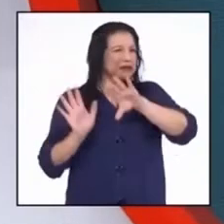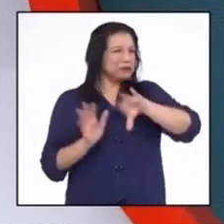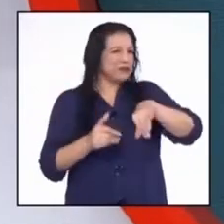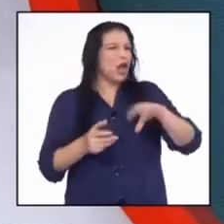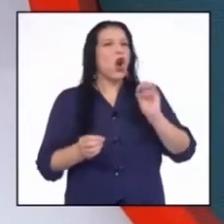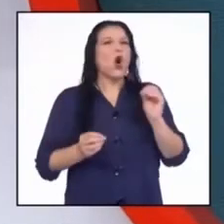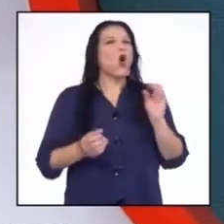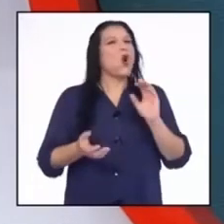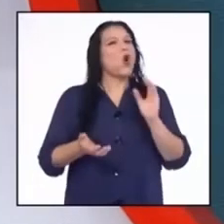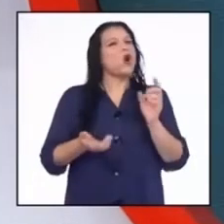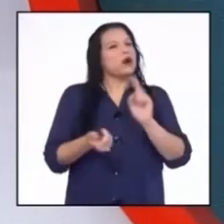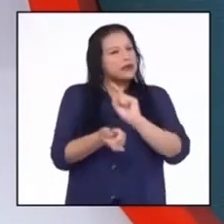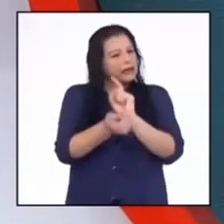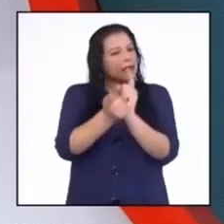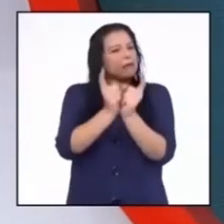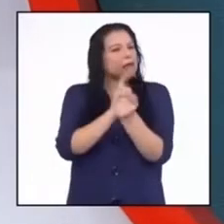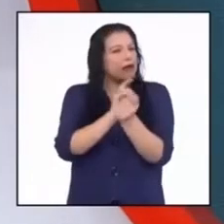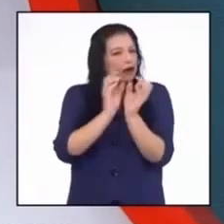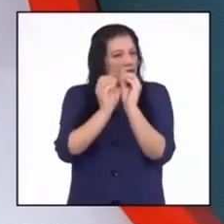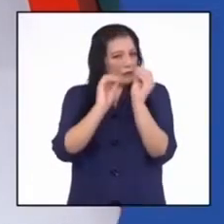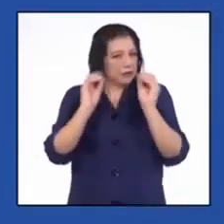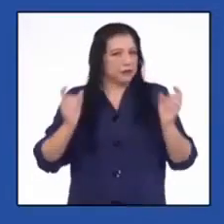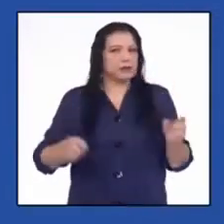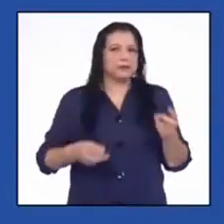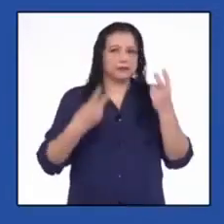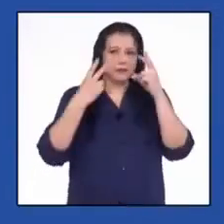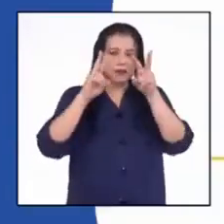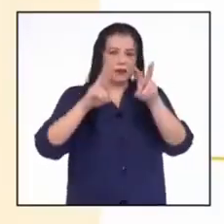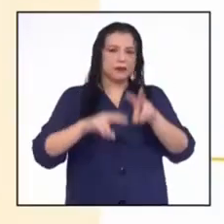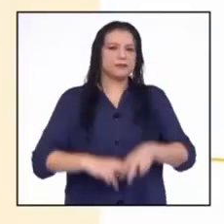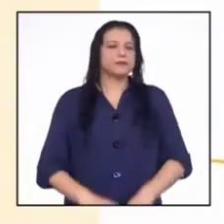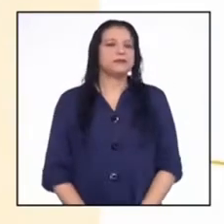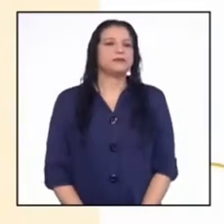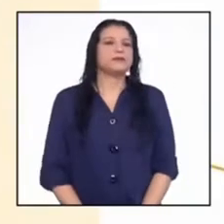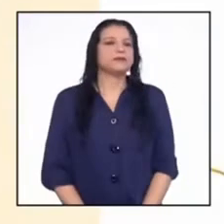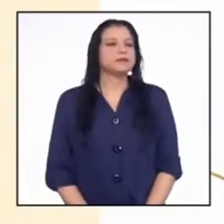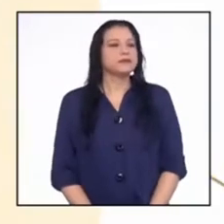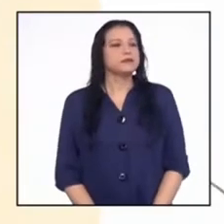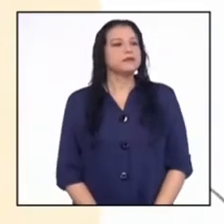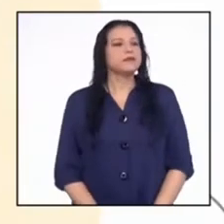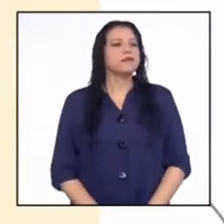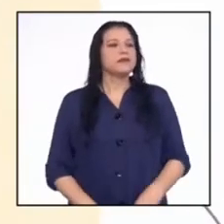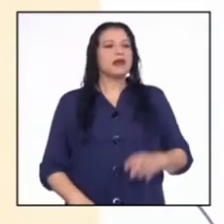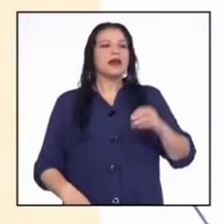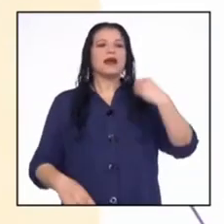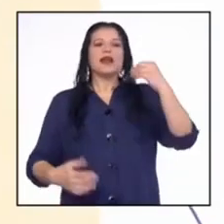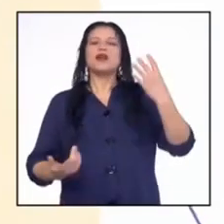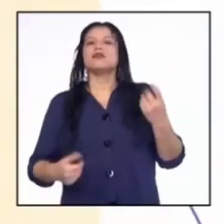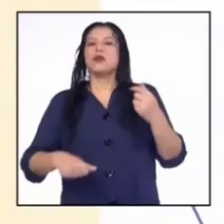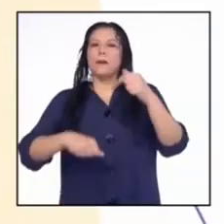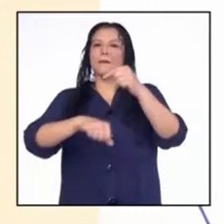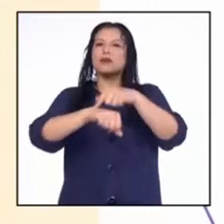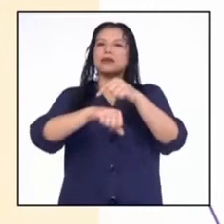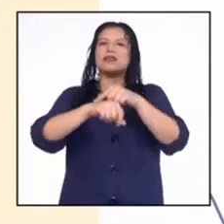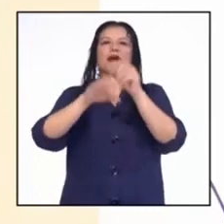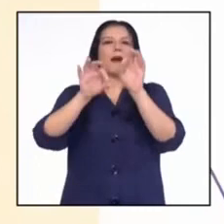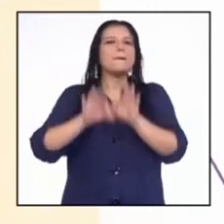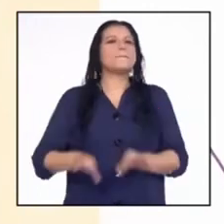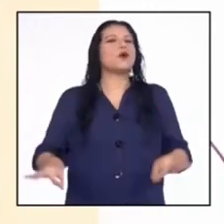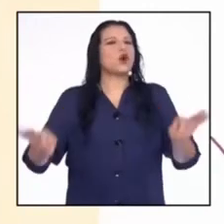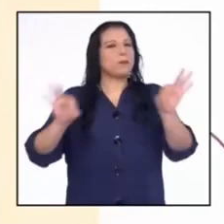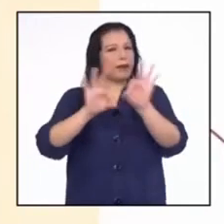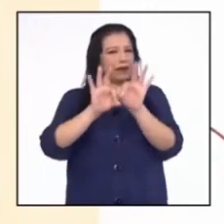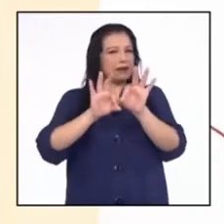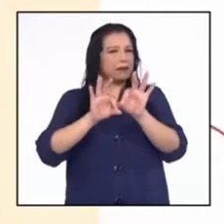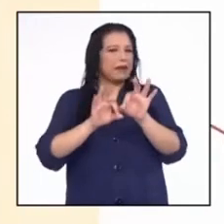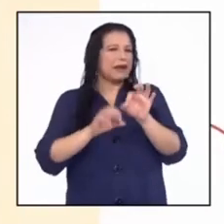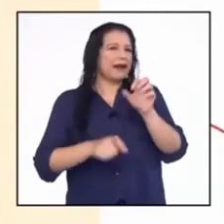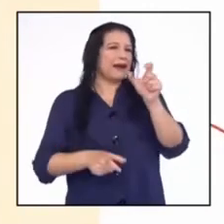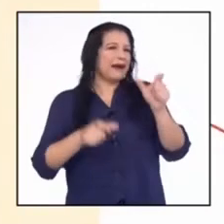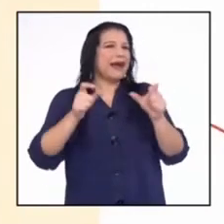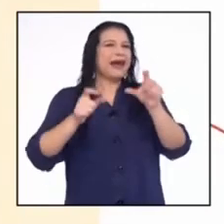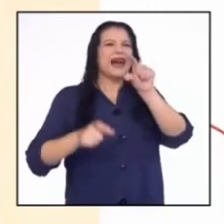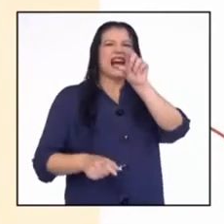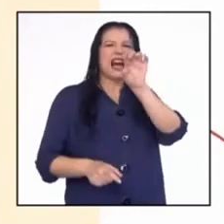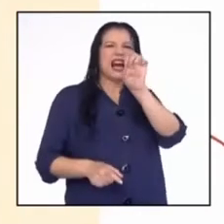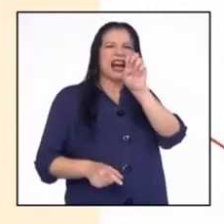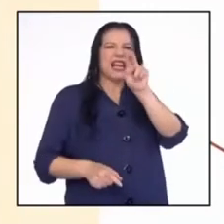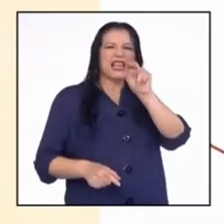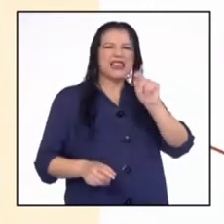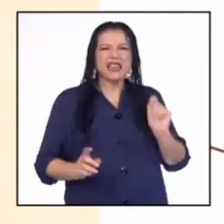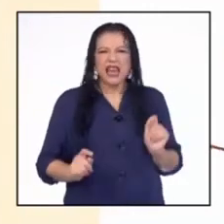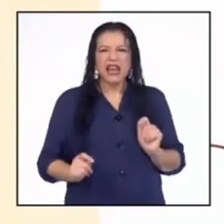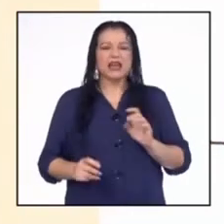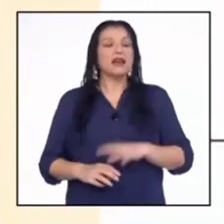ser redactadas de manera distinta. Y son estas. La adolescencia es un momento importante para la gente. Y